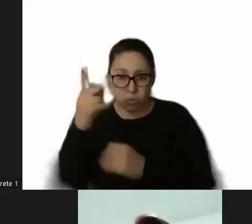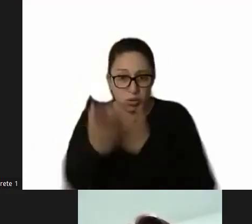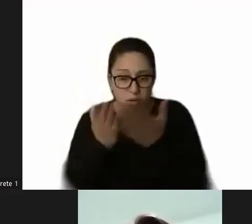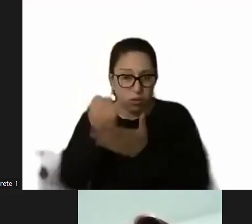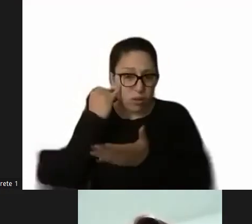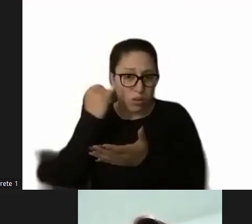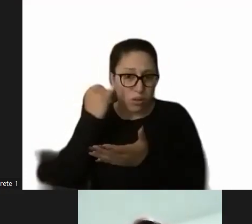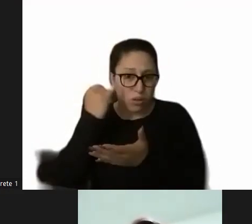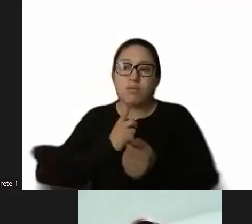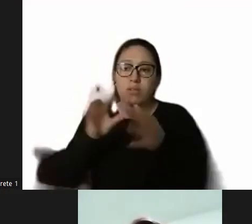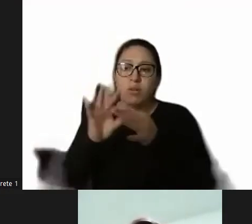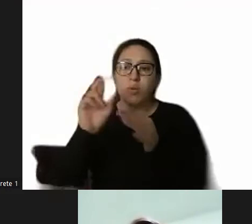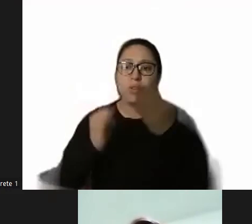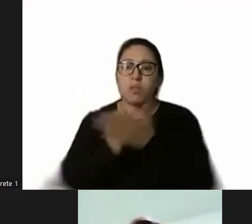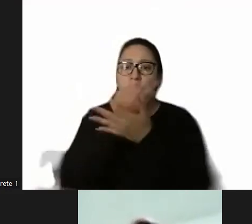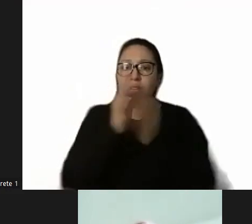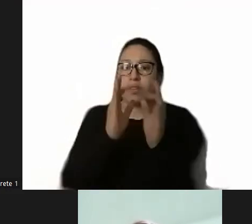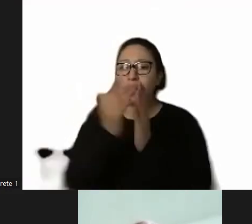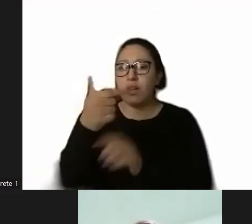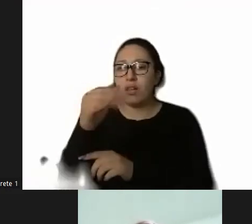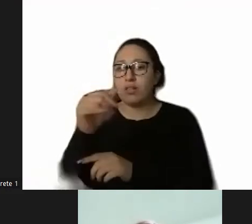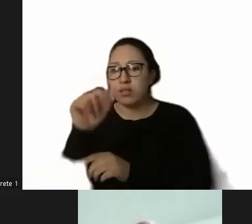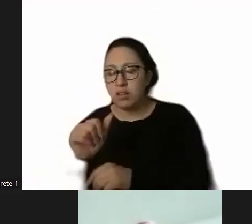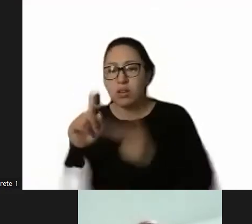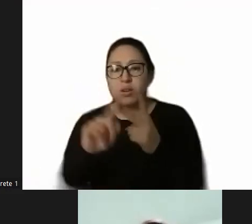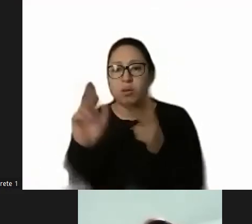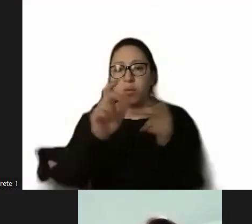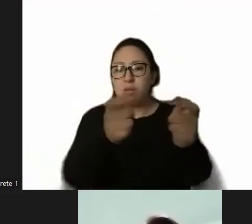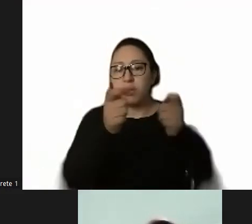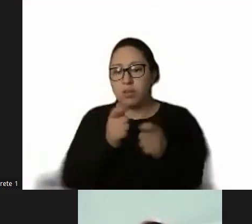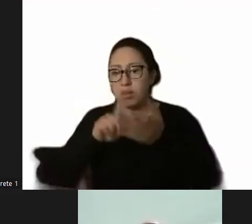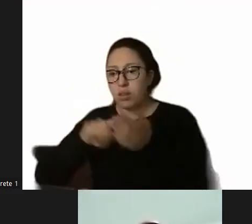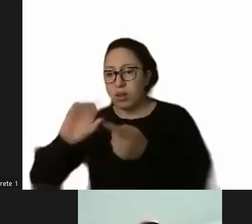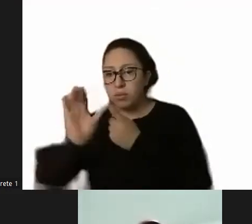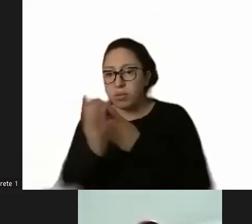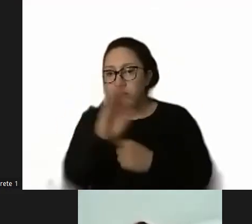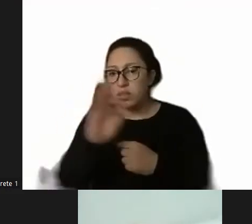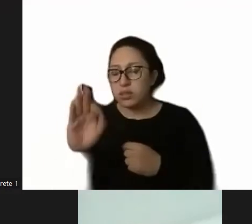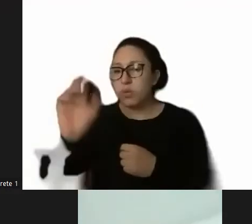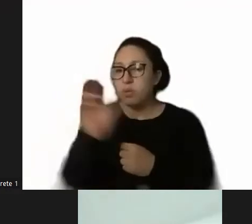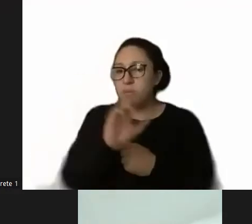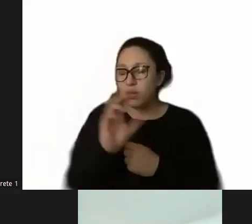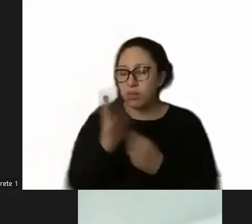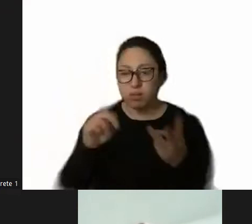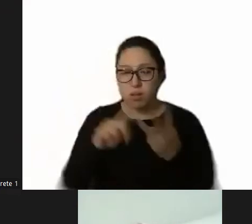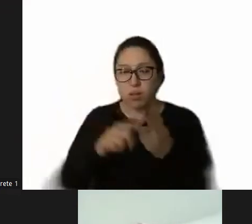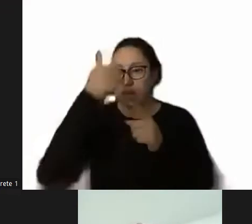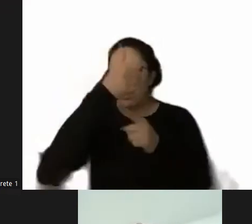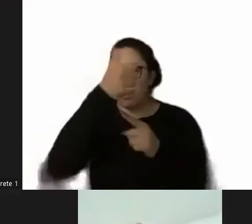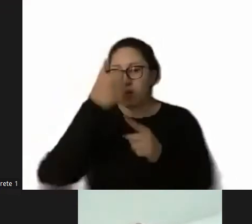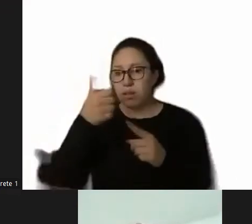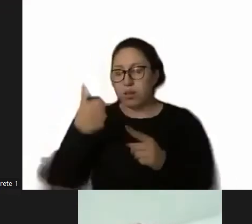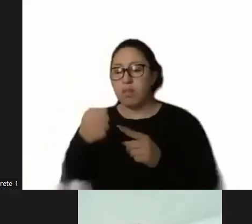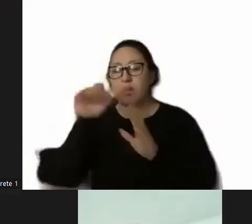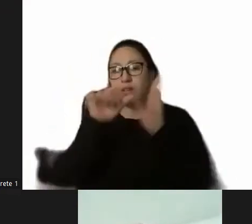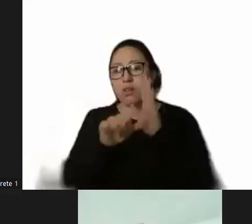cuándo se publicó en la Gaceta, cuándo se turnó a esta comisión, de qué se trata cada artículo, porque ella es la proponente, entonces a